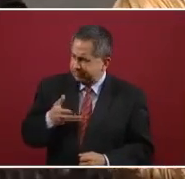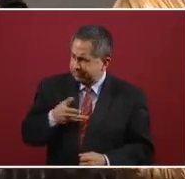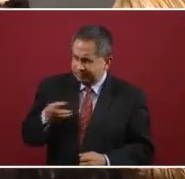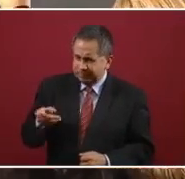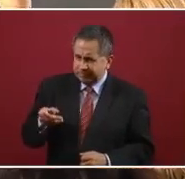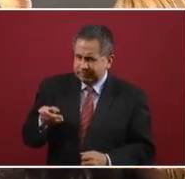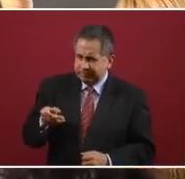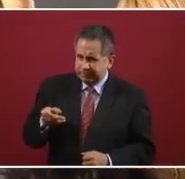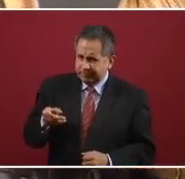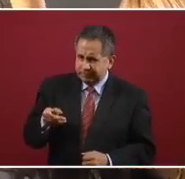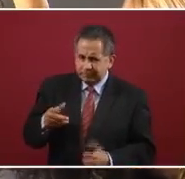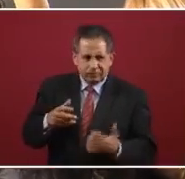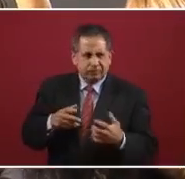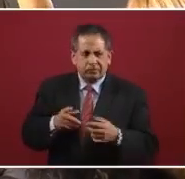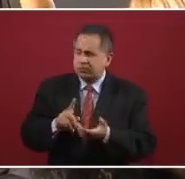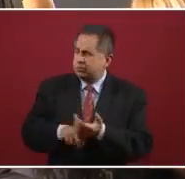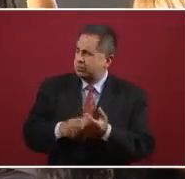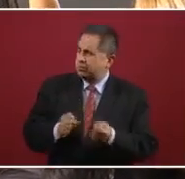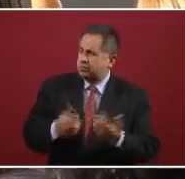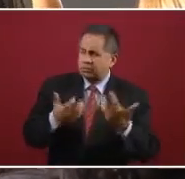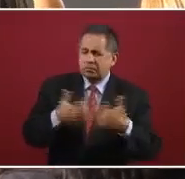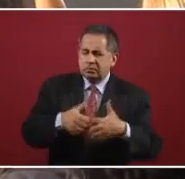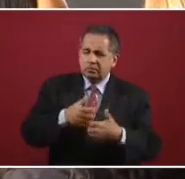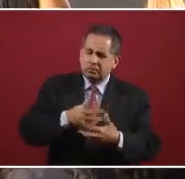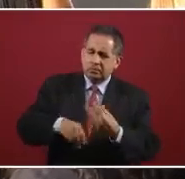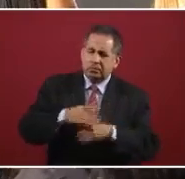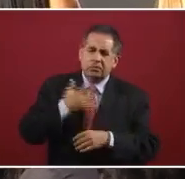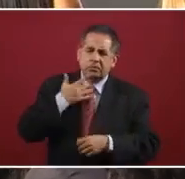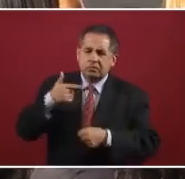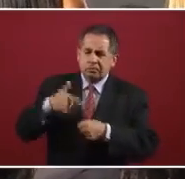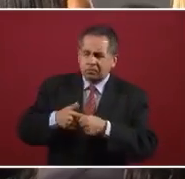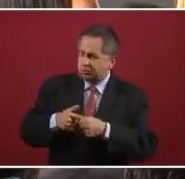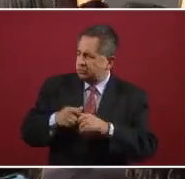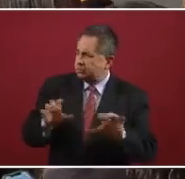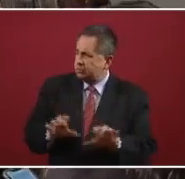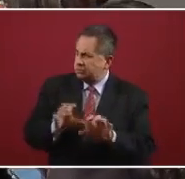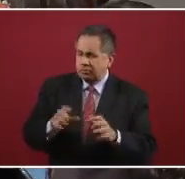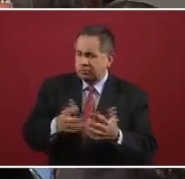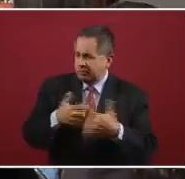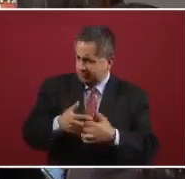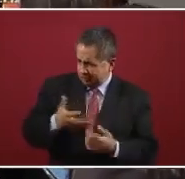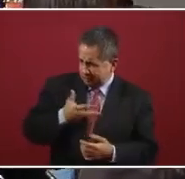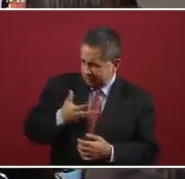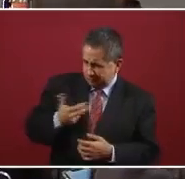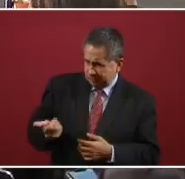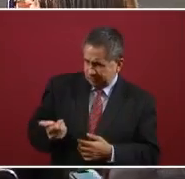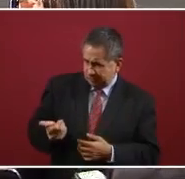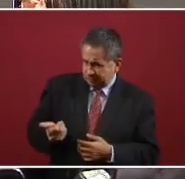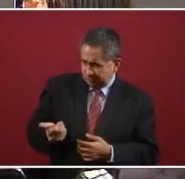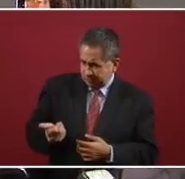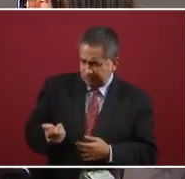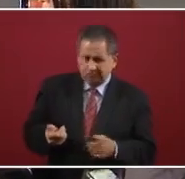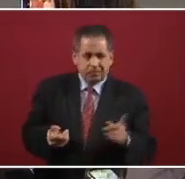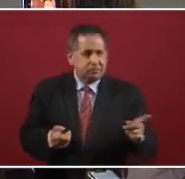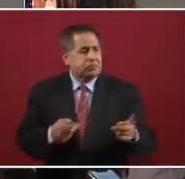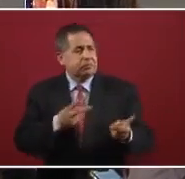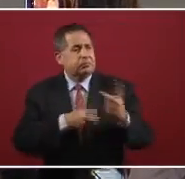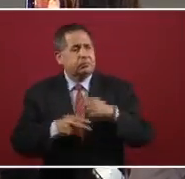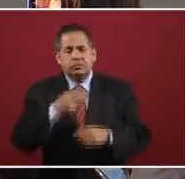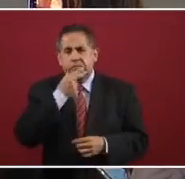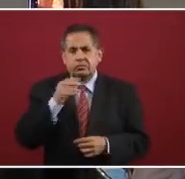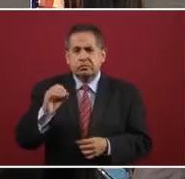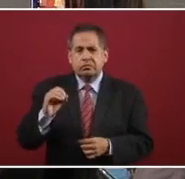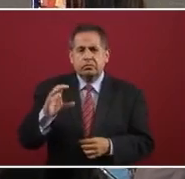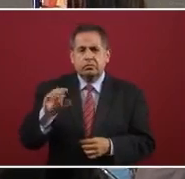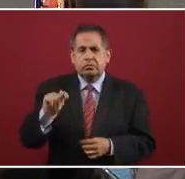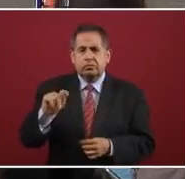tengamos lo de producción de gasolinas en refinerías. Cuando vino Octavio,